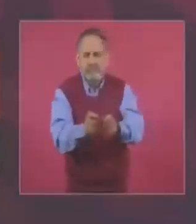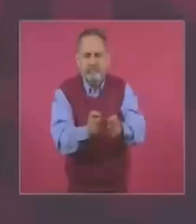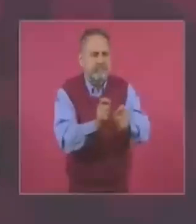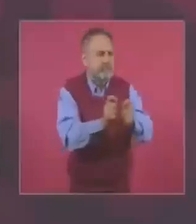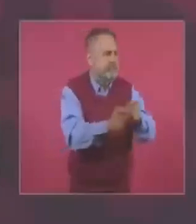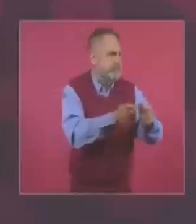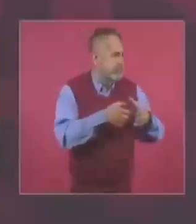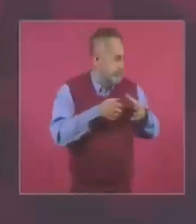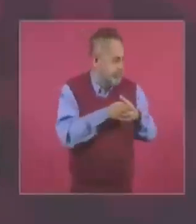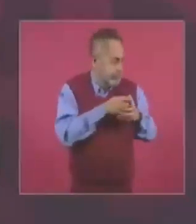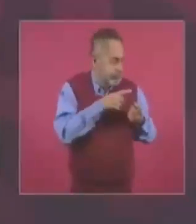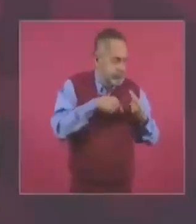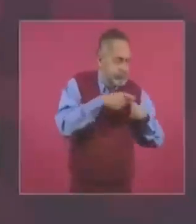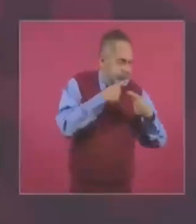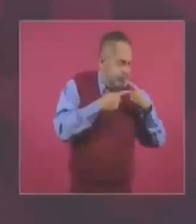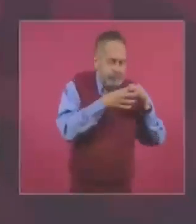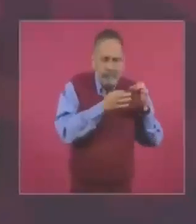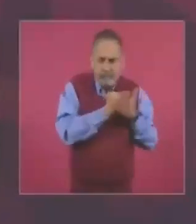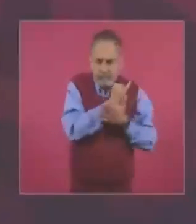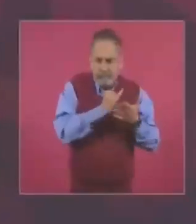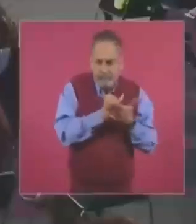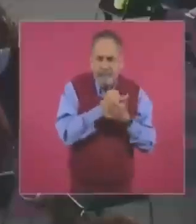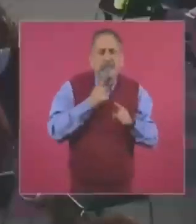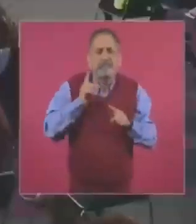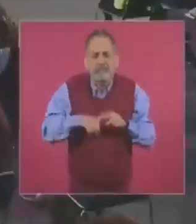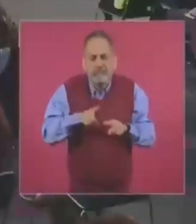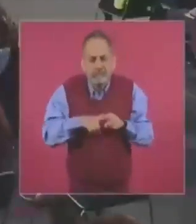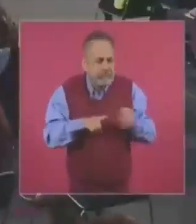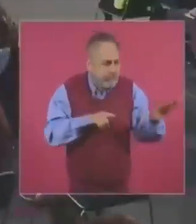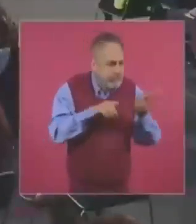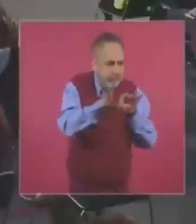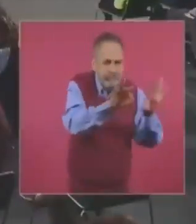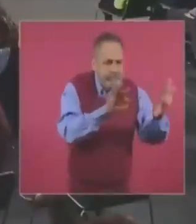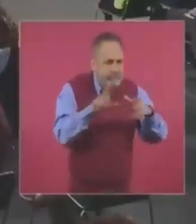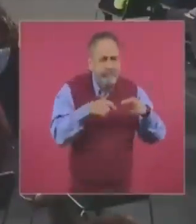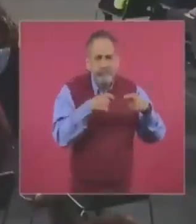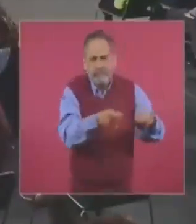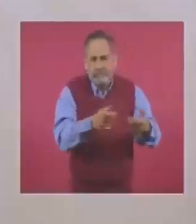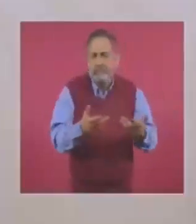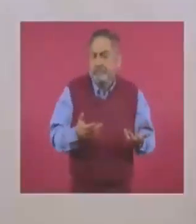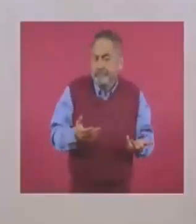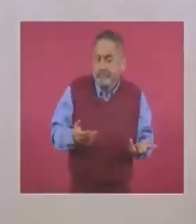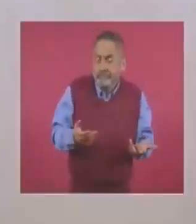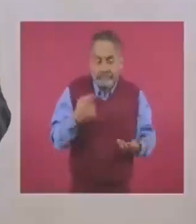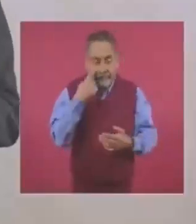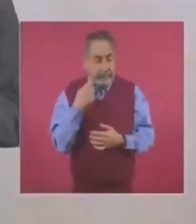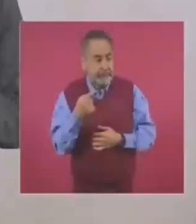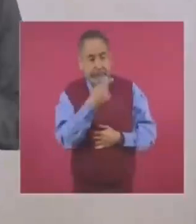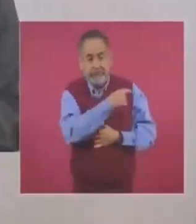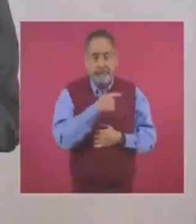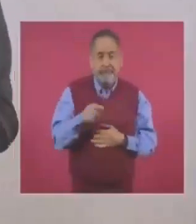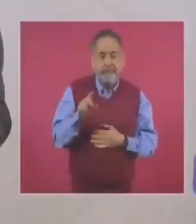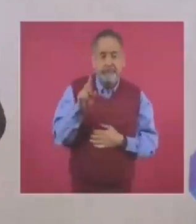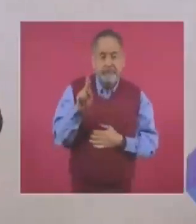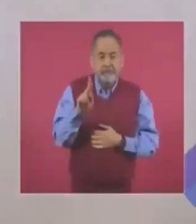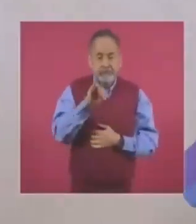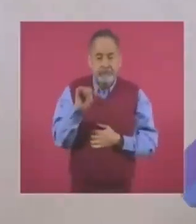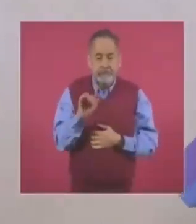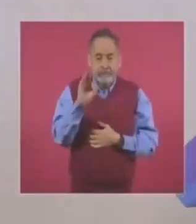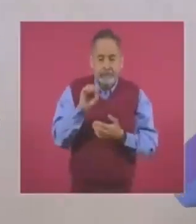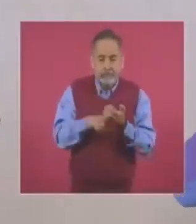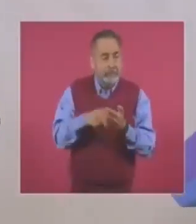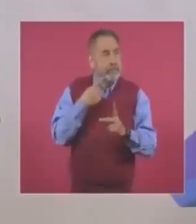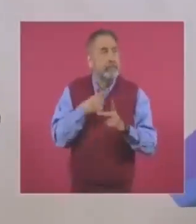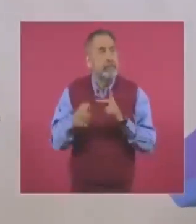y Estados Unidos, o México es el principal socio comercial de Estados Unidos, así que no es cualquier cosa cuando